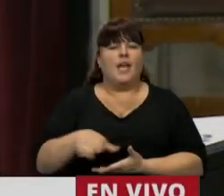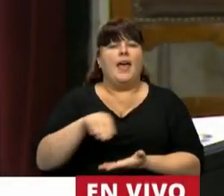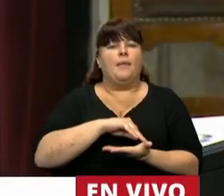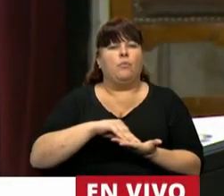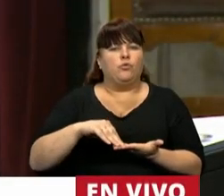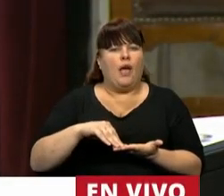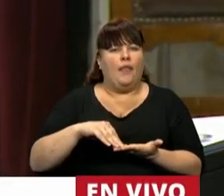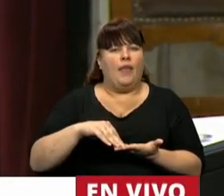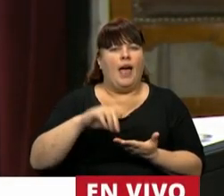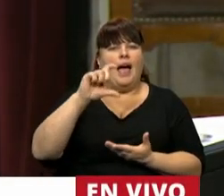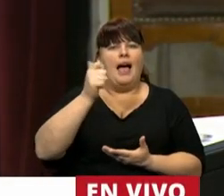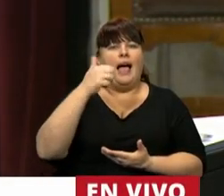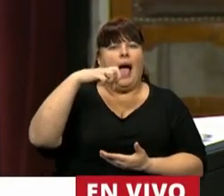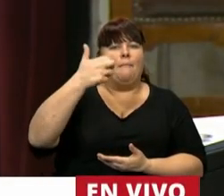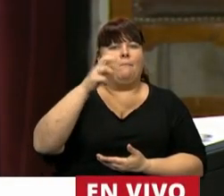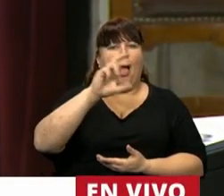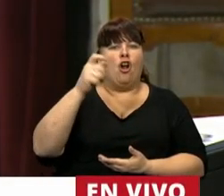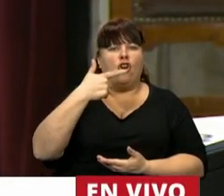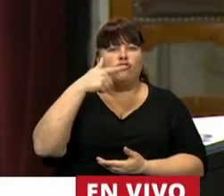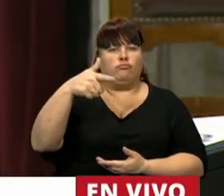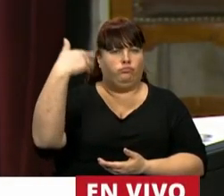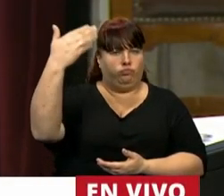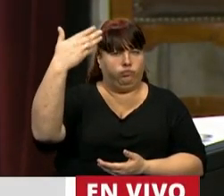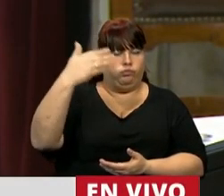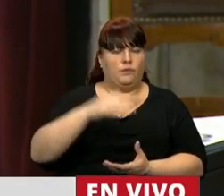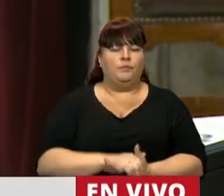La diputada Mabel Caparrós tiene la palabra.